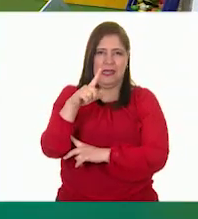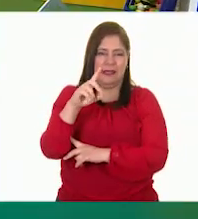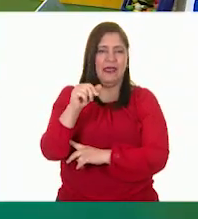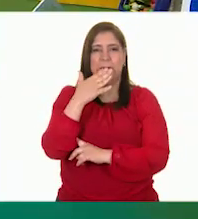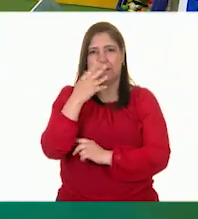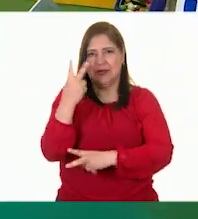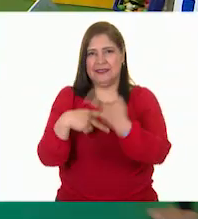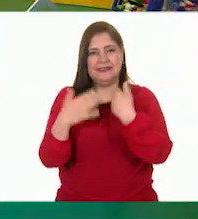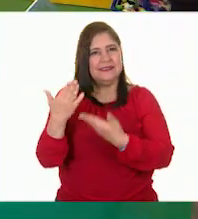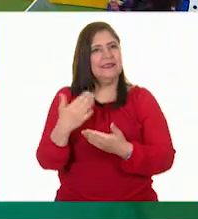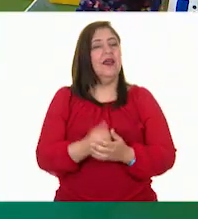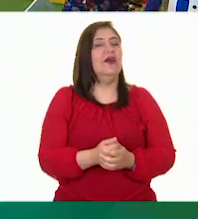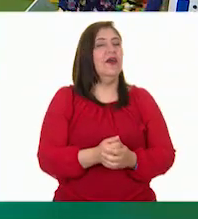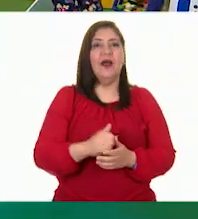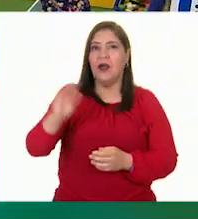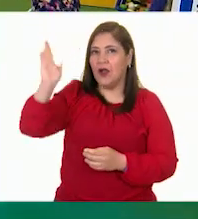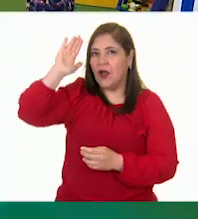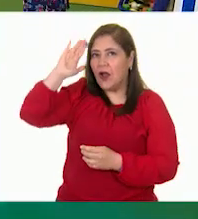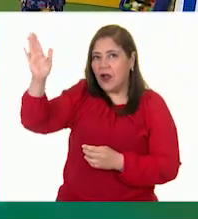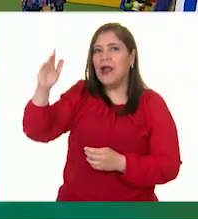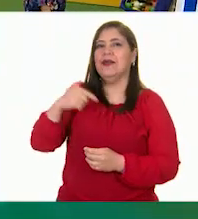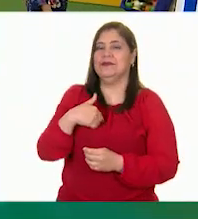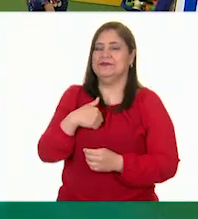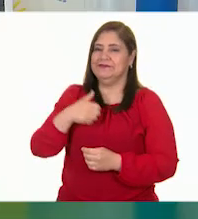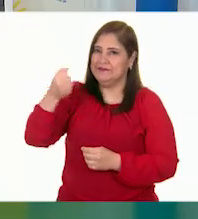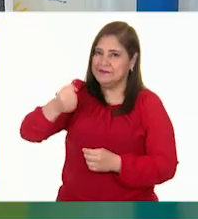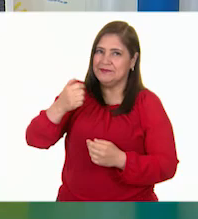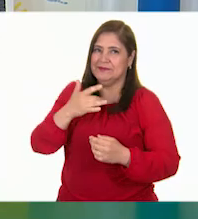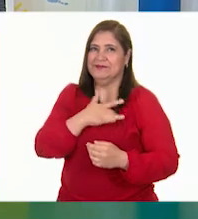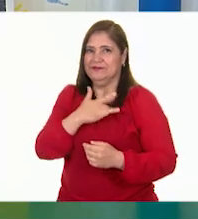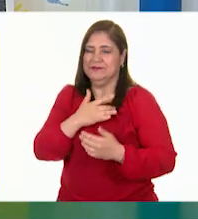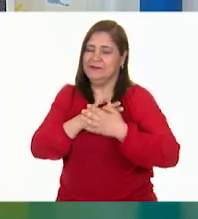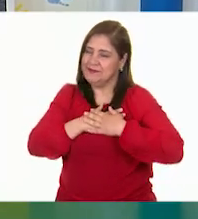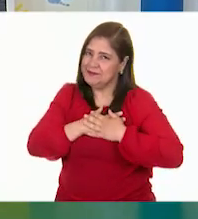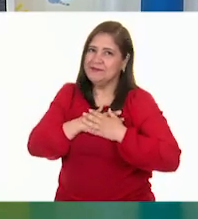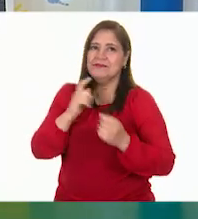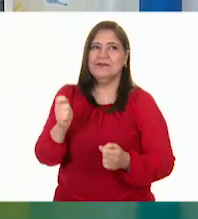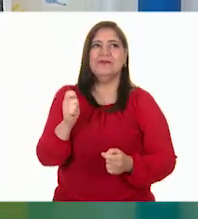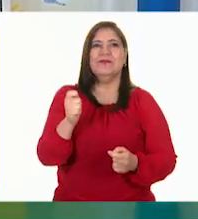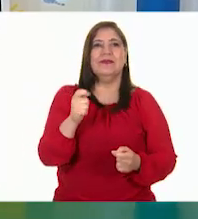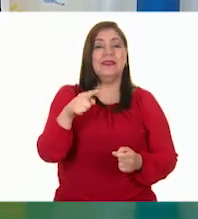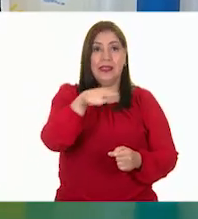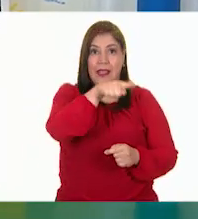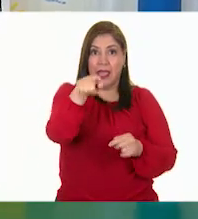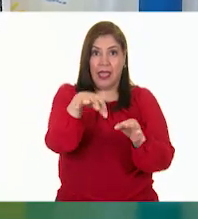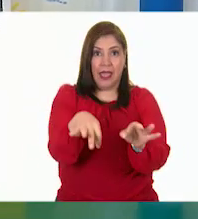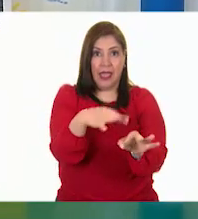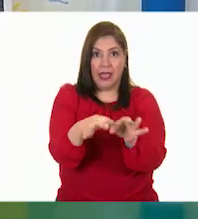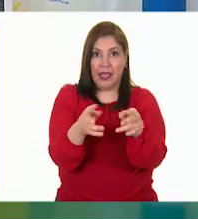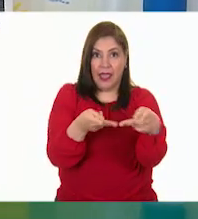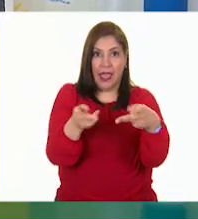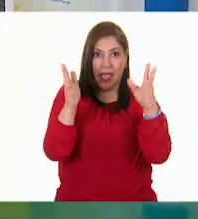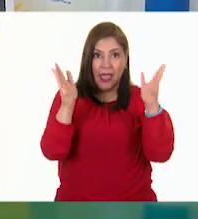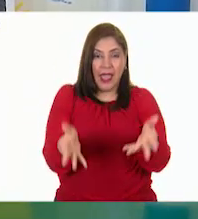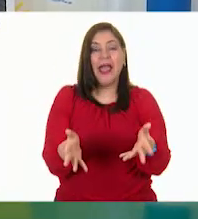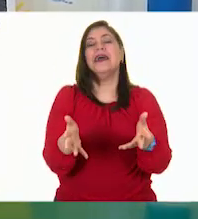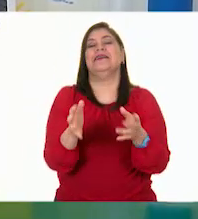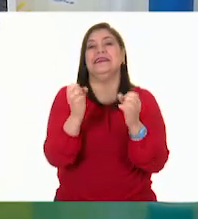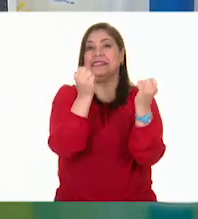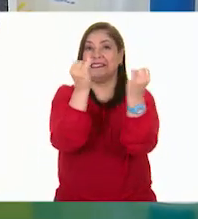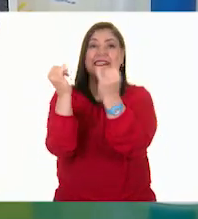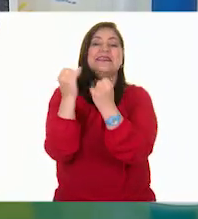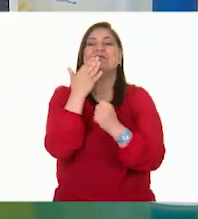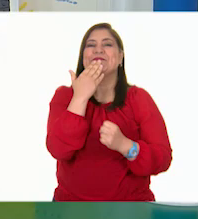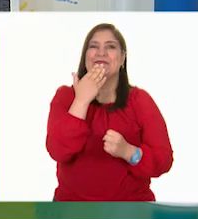¿cómo estás? Bienvenida. Hola, hola, ¿qué tal? Nos saludamos con una mano en el corazón. ¿Ya están listas y preparados?